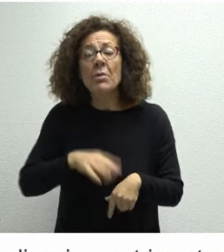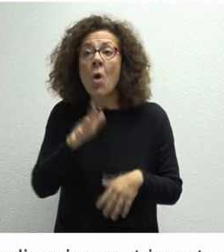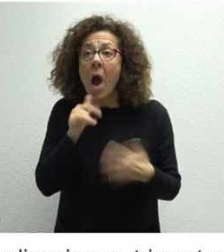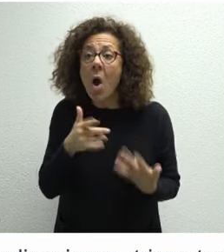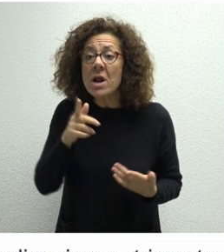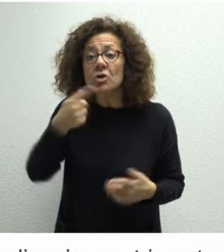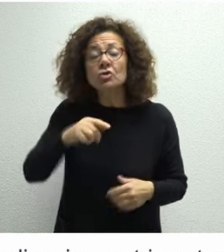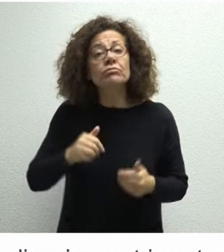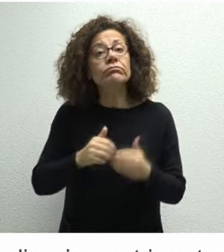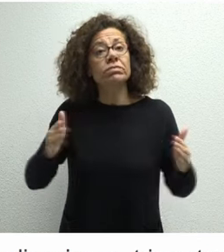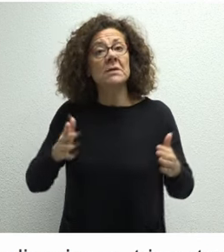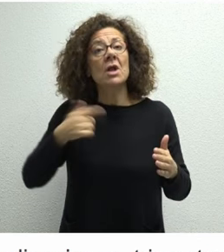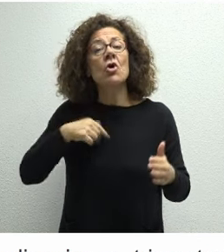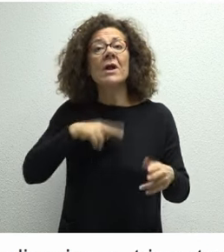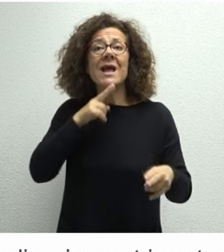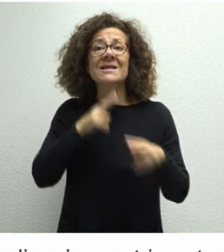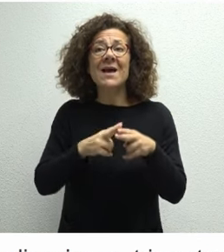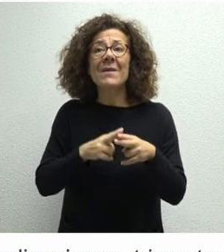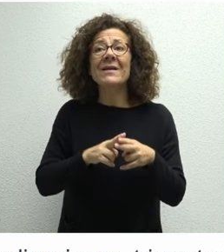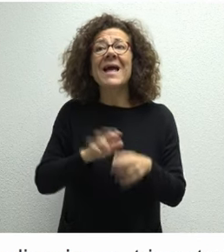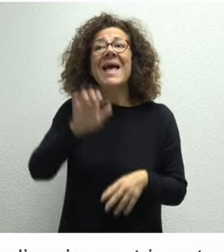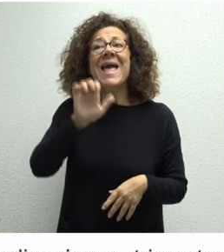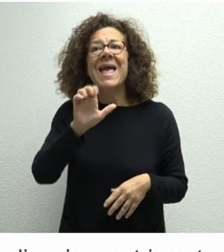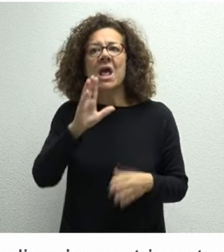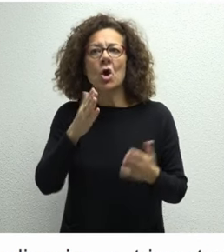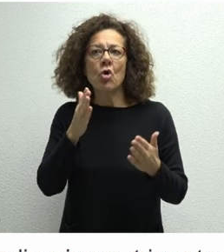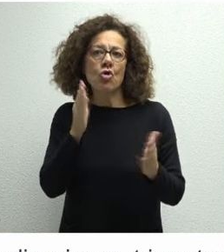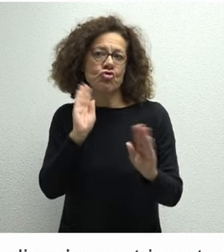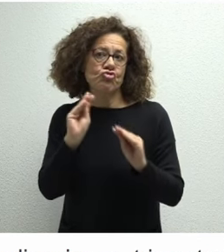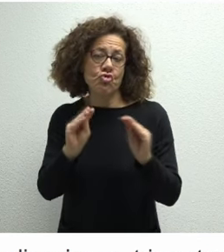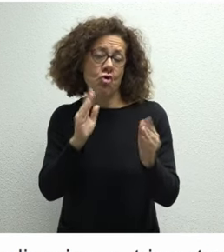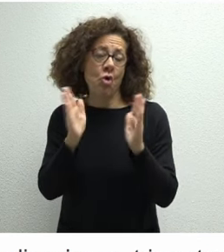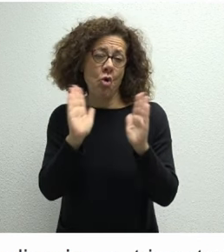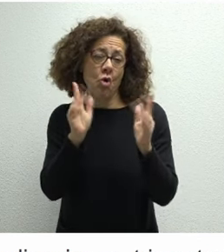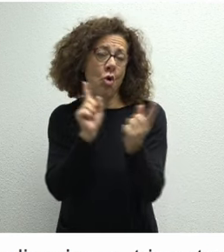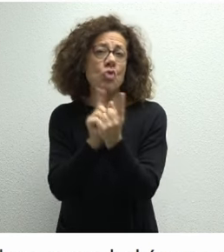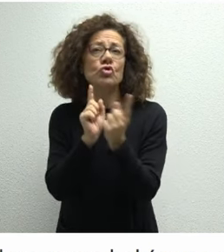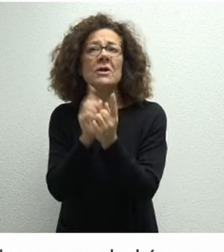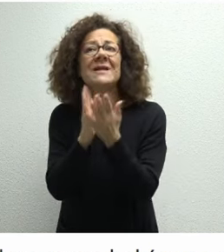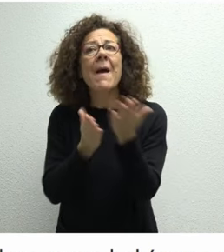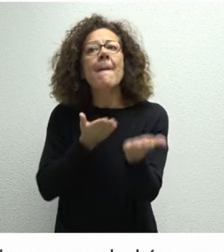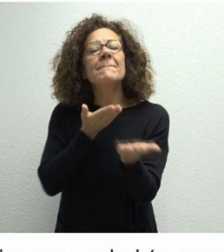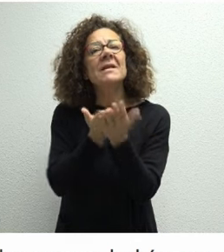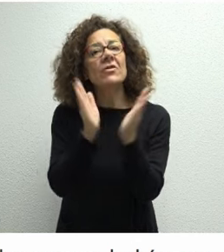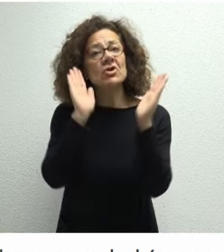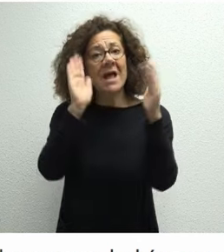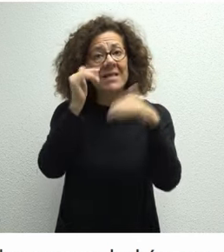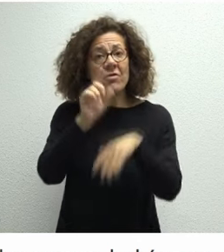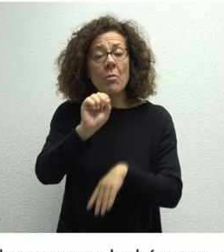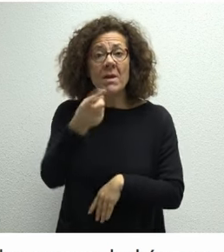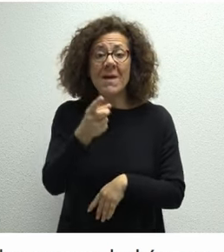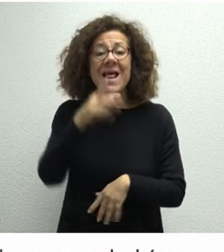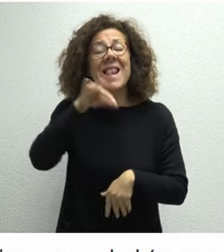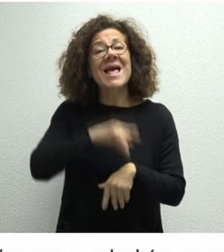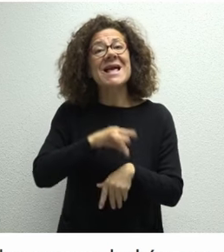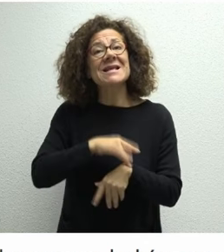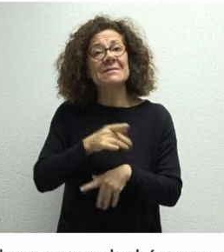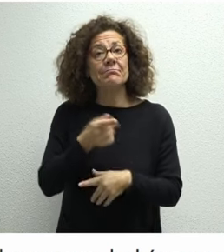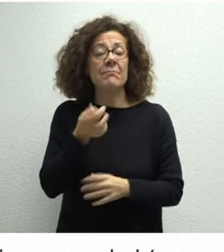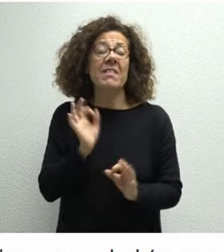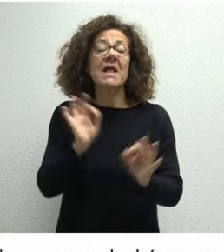Pioneros en lo que llaman ahora en Madrid la e-consulta que son las peticiones de atención primaria al especialista por